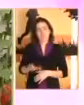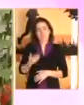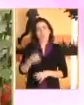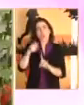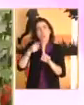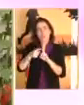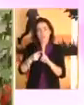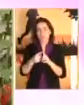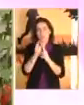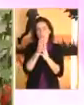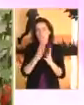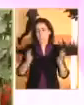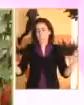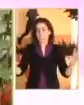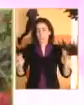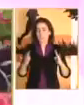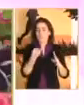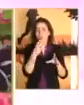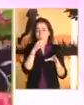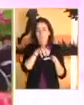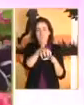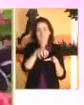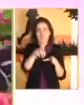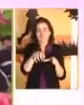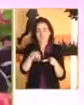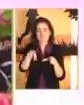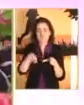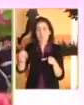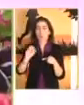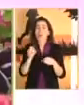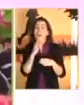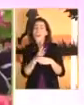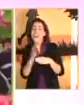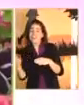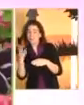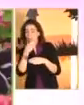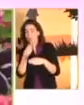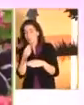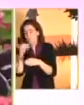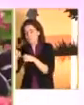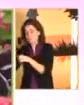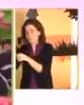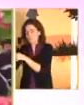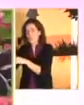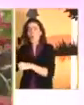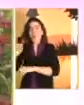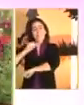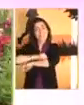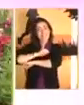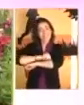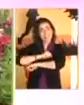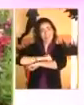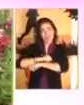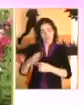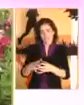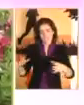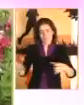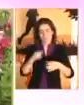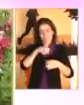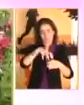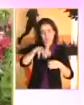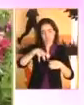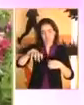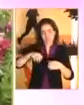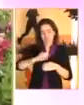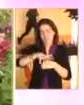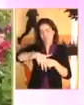borduras y para adornar cualquier parte del jardín, incluso para los tiestos, para colgar en las ventanas, en jardineras, en